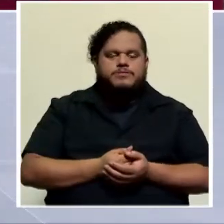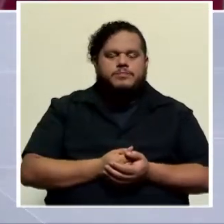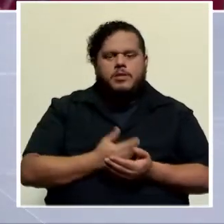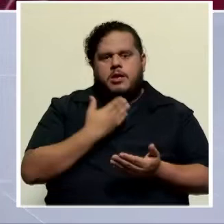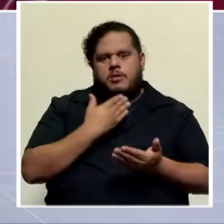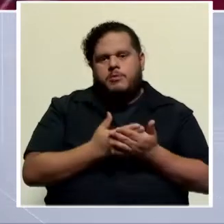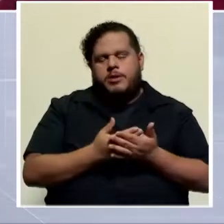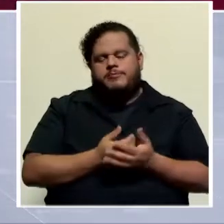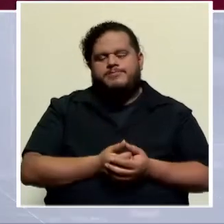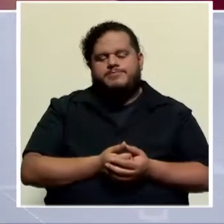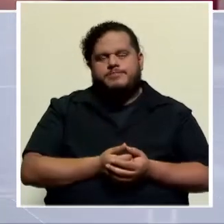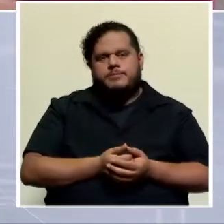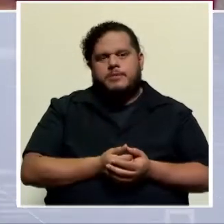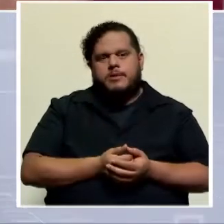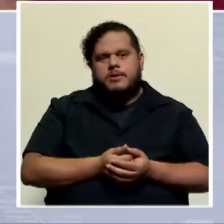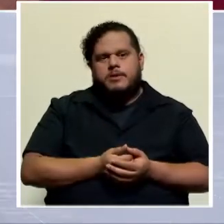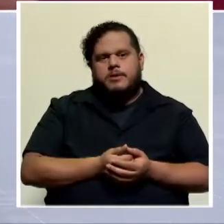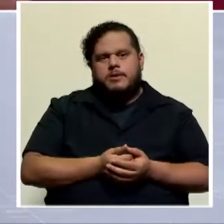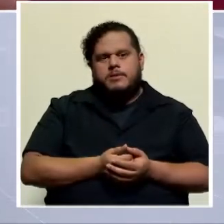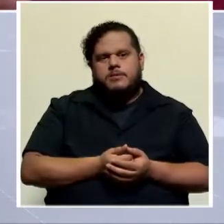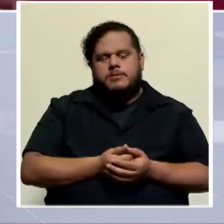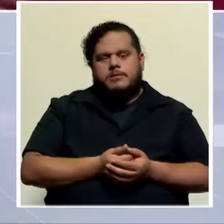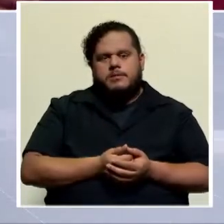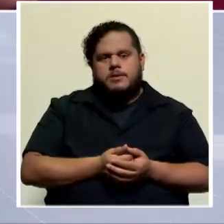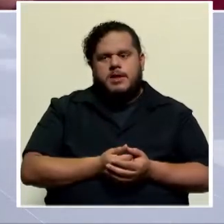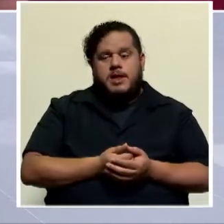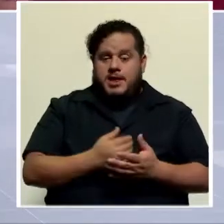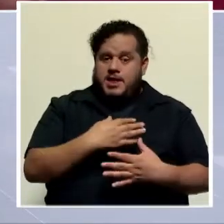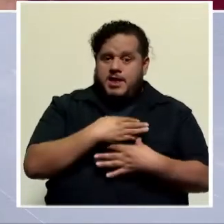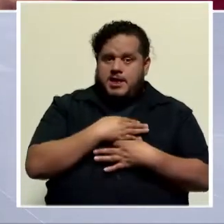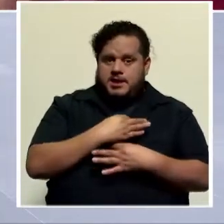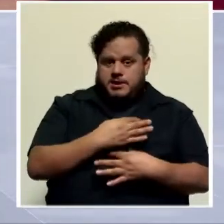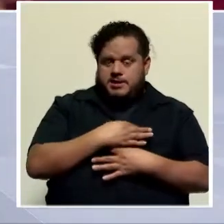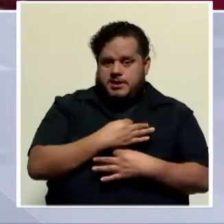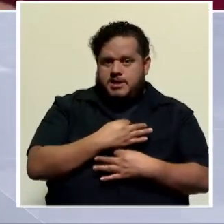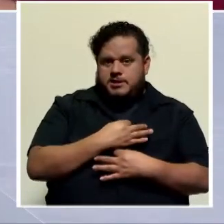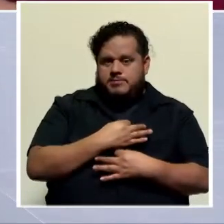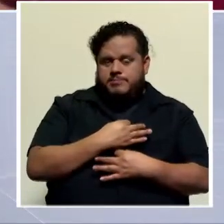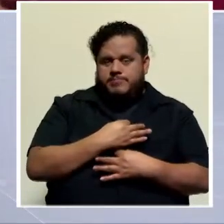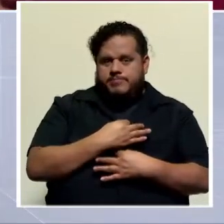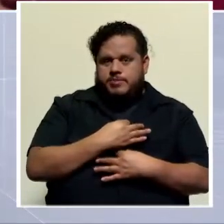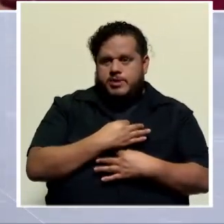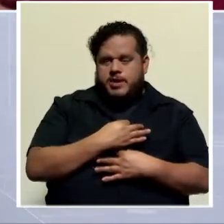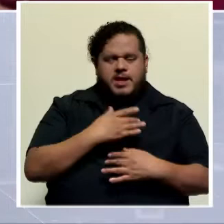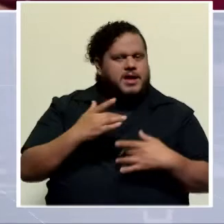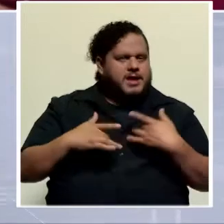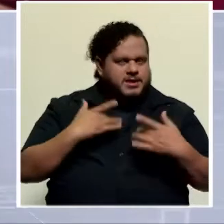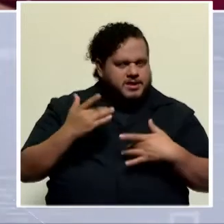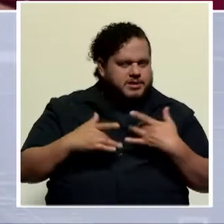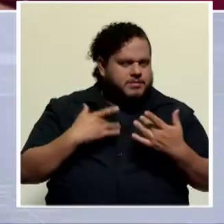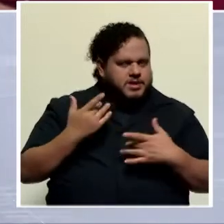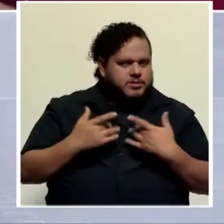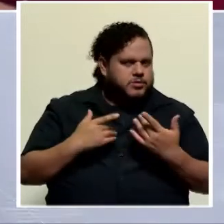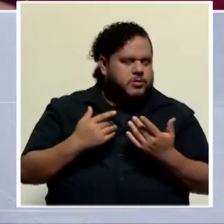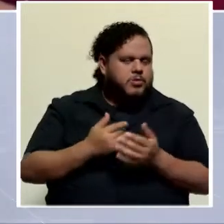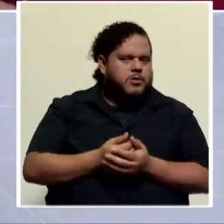Gracias, doña Vilma. El interés es, el sentimiento creo que es uno